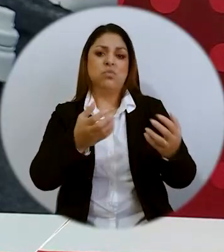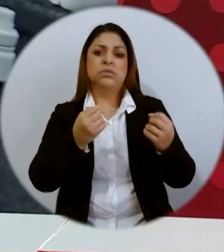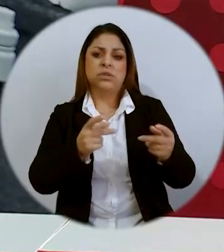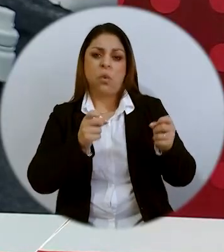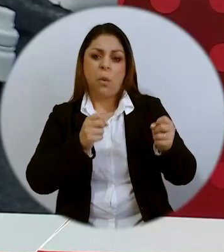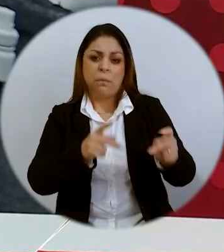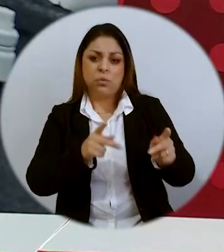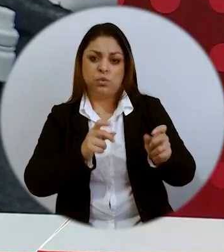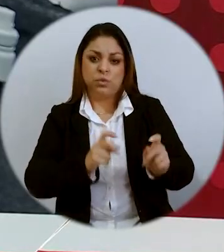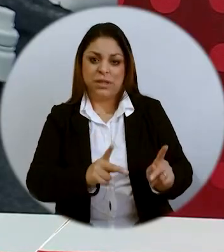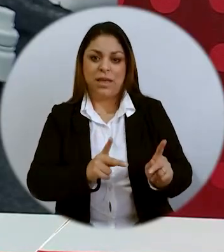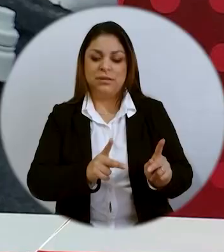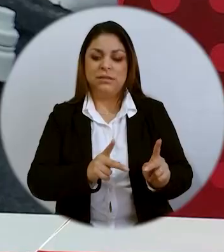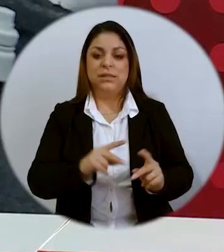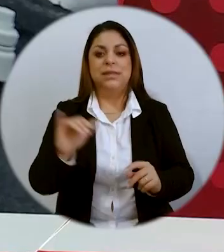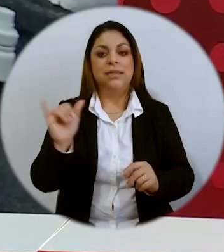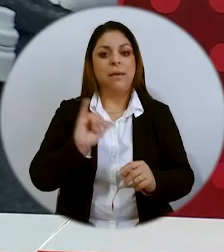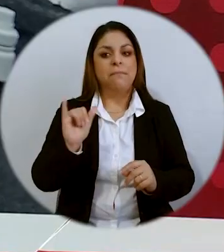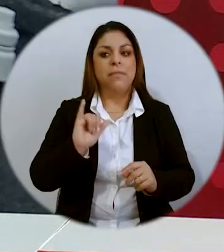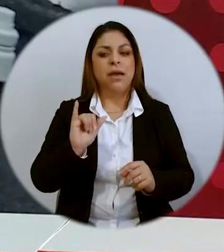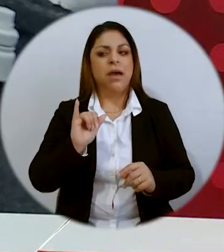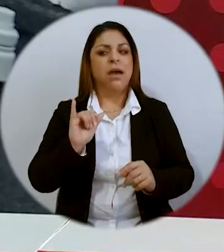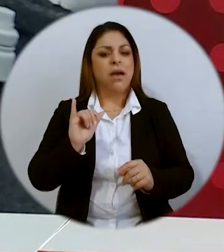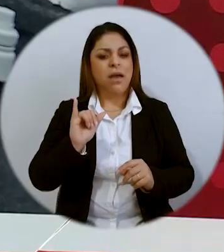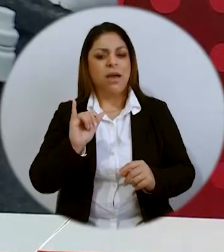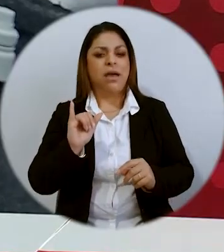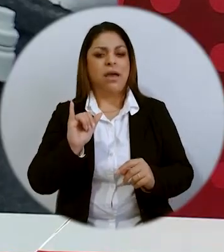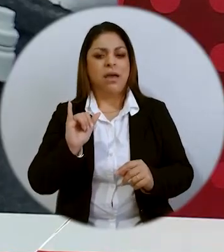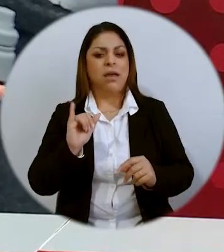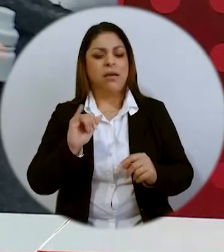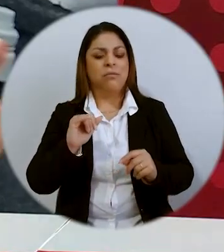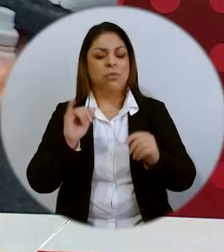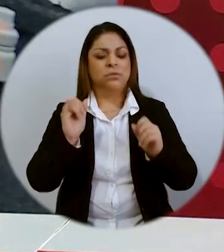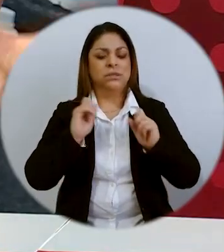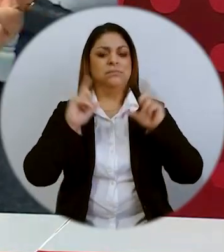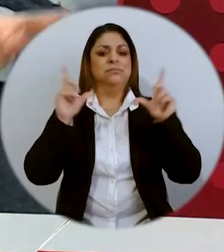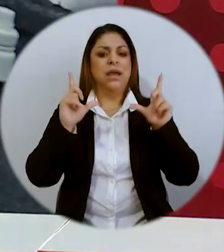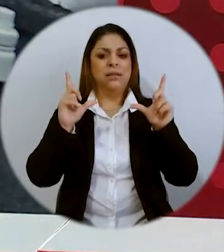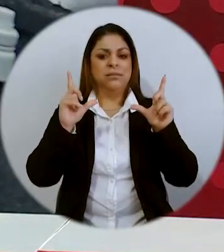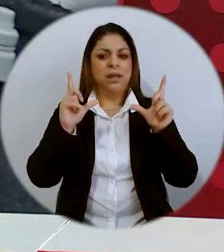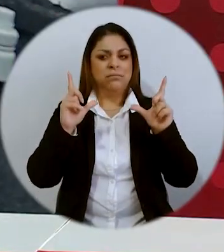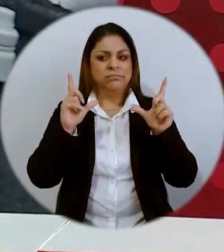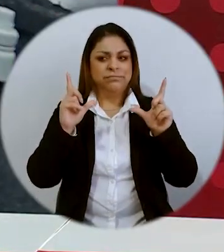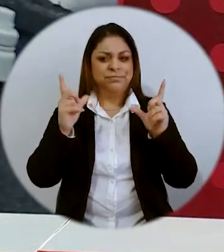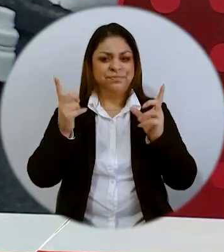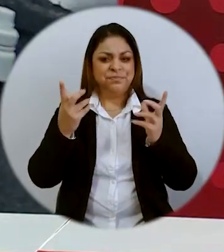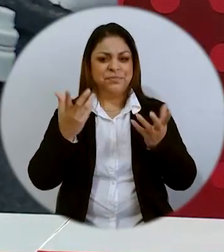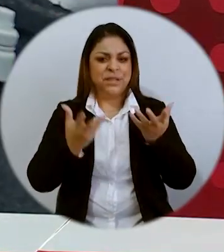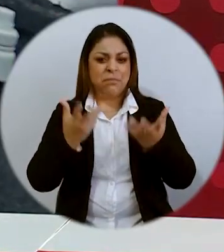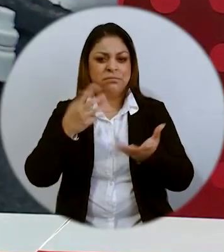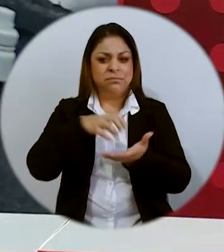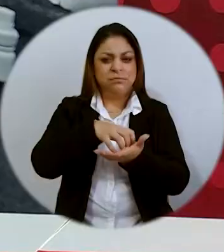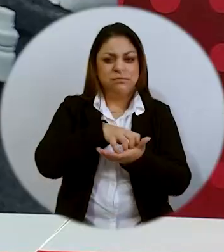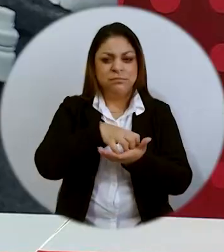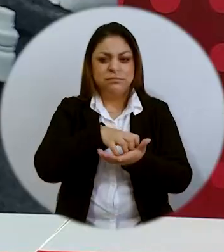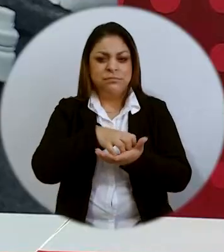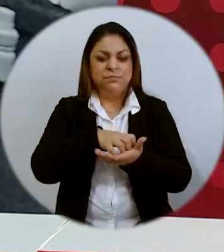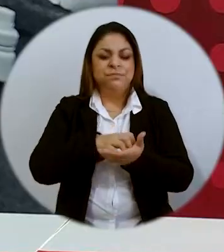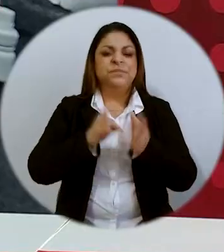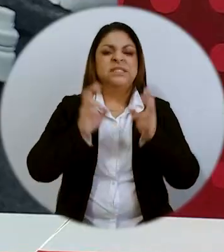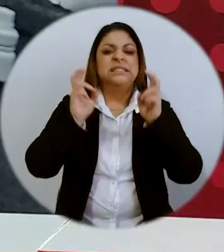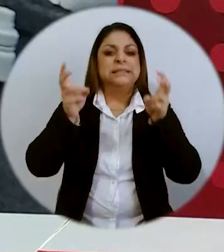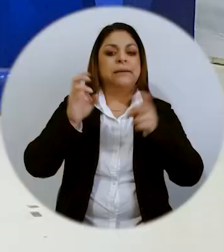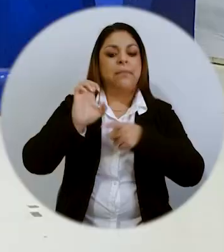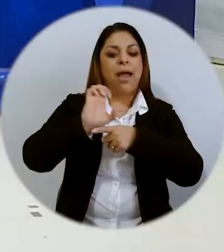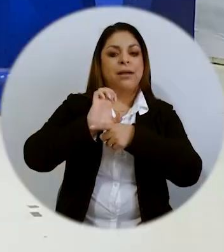múltiples oportunidades y también ha despertado esta inquietud que usted mencionaba, Marta, que no